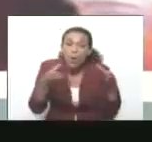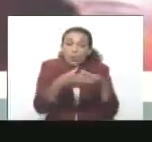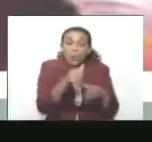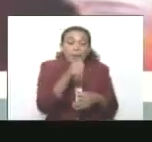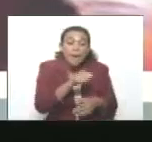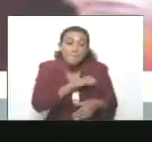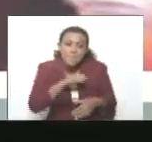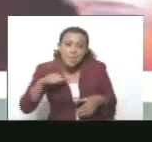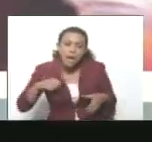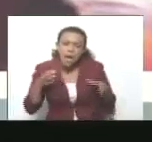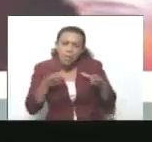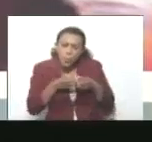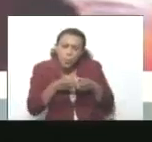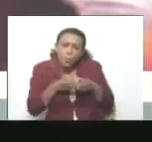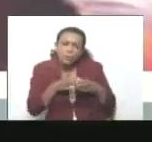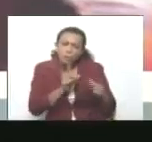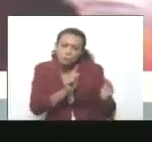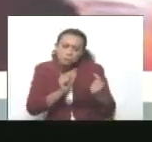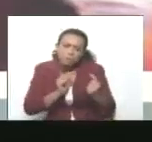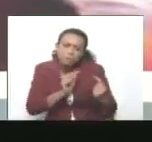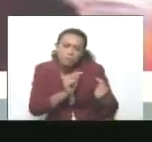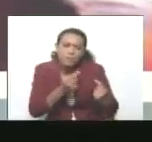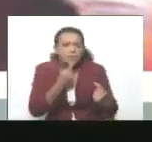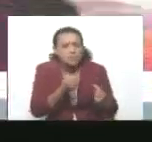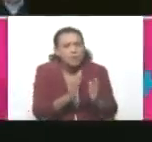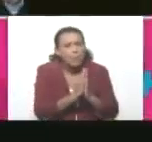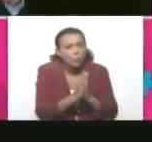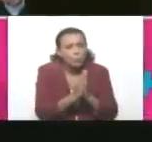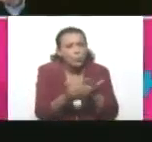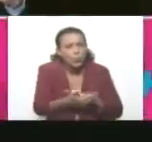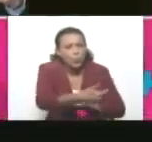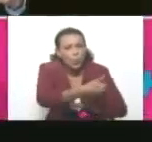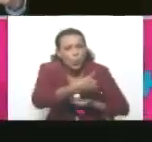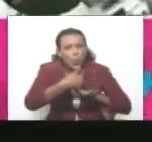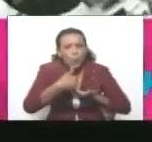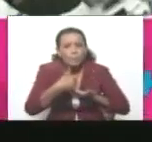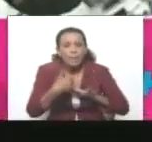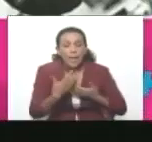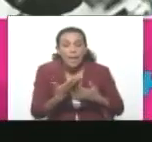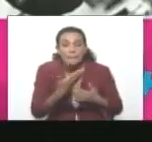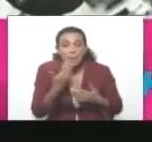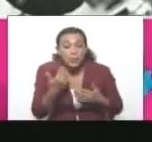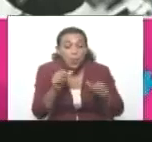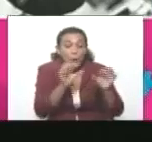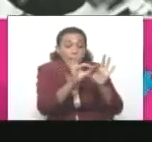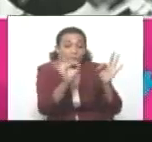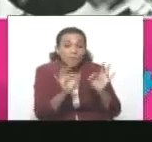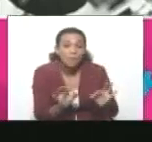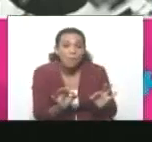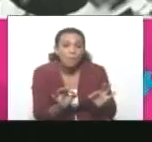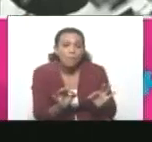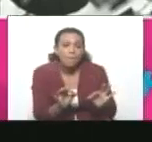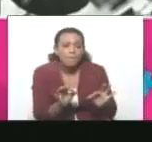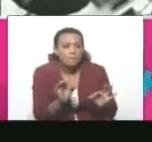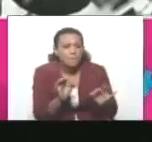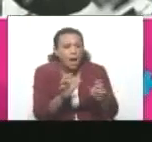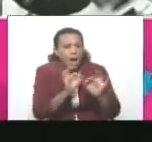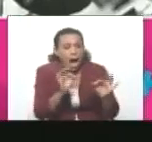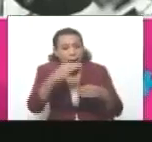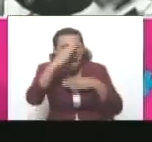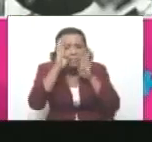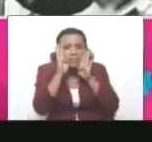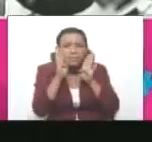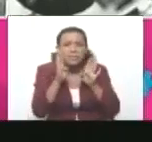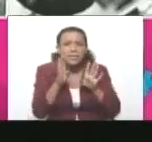que uno tenía con él, él decía, el mayor sistema para